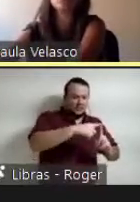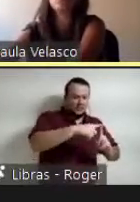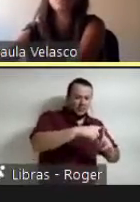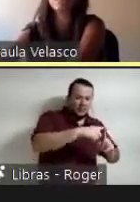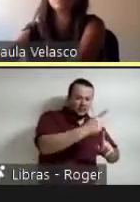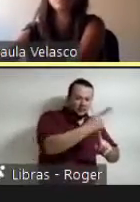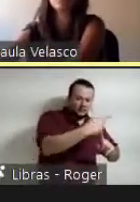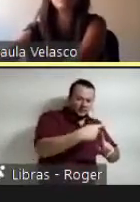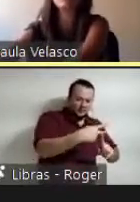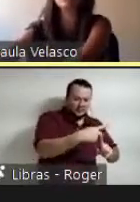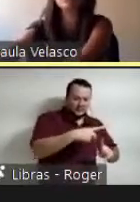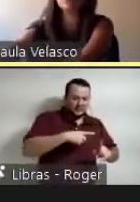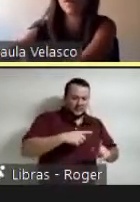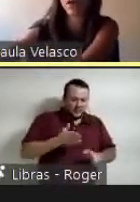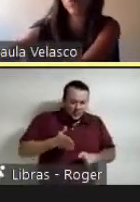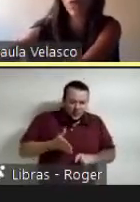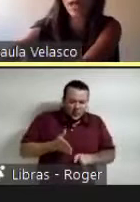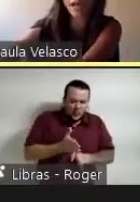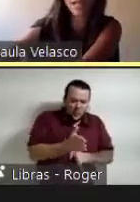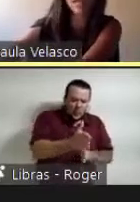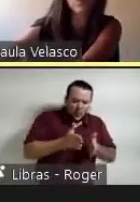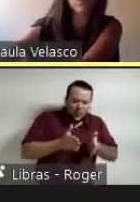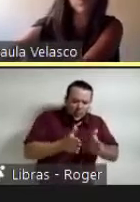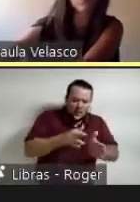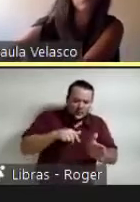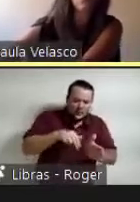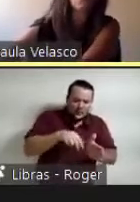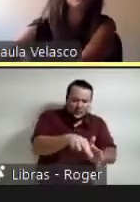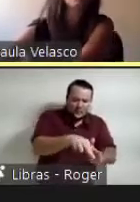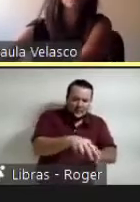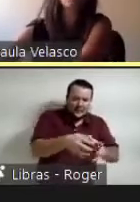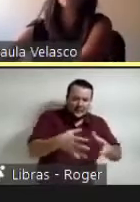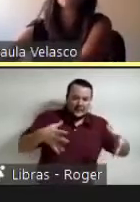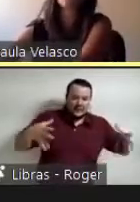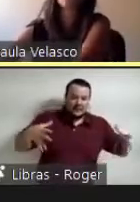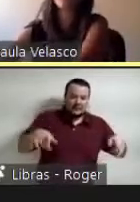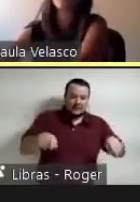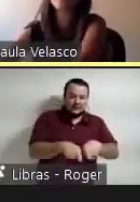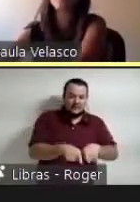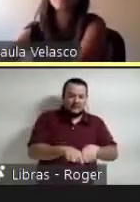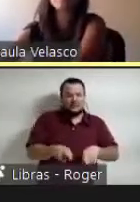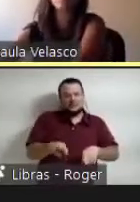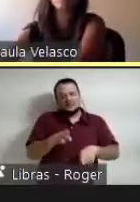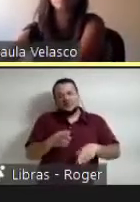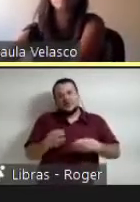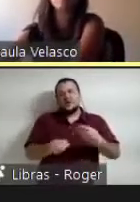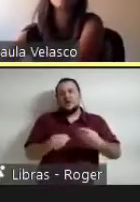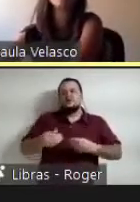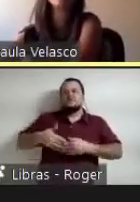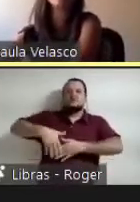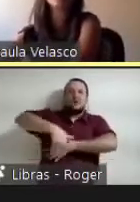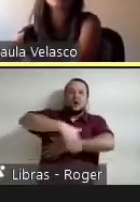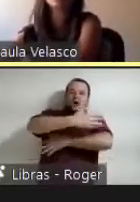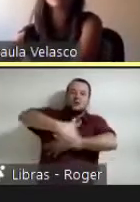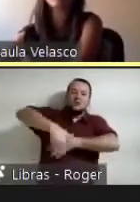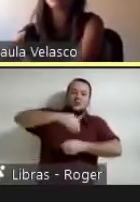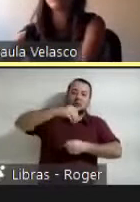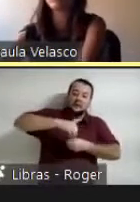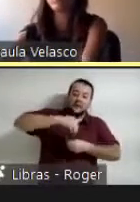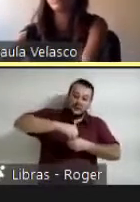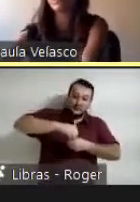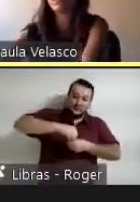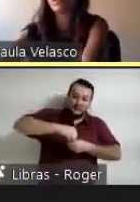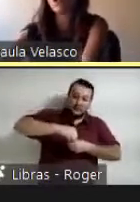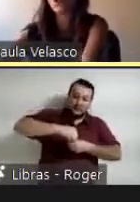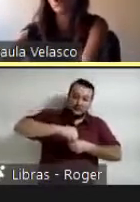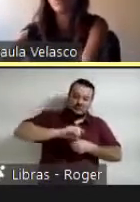sensación urbana originalmente conseguía más como una calle interior o pasaje que como un jardín techa las fachadas interiores de este espacio